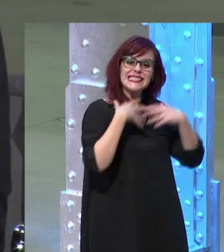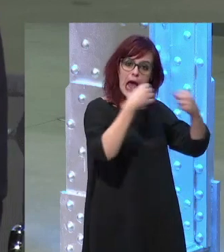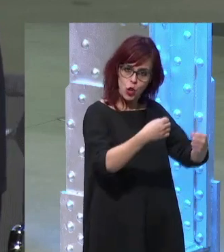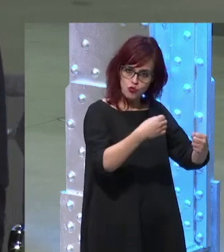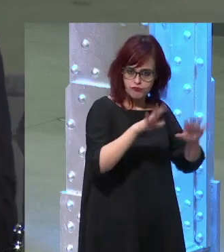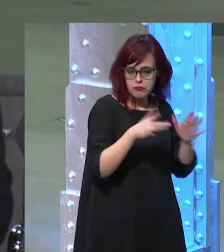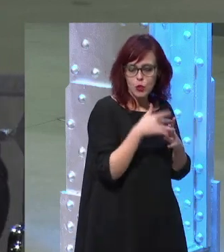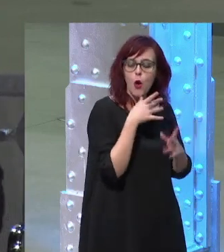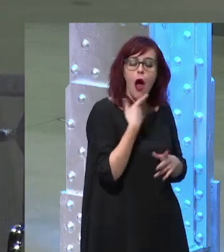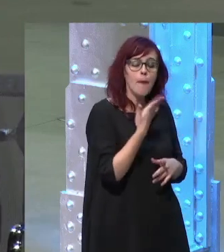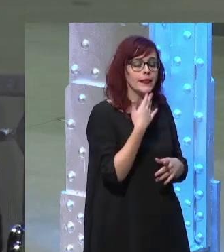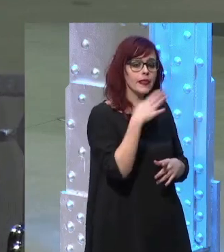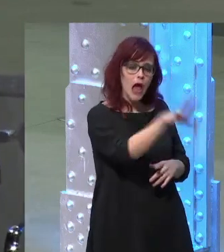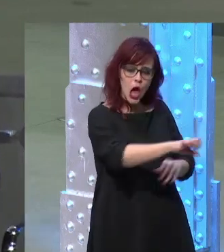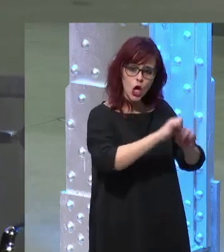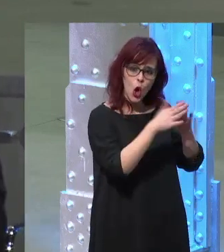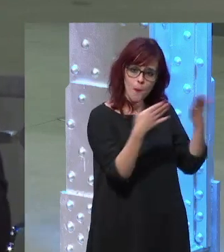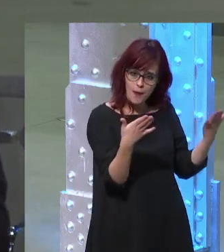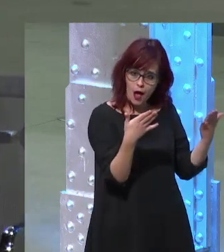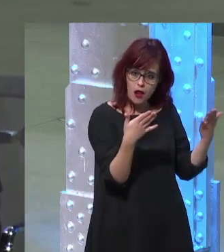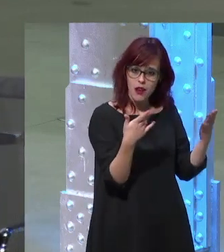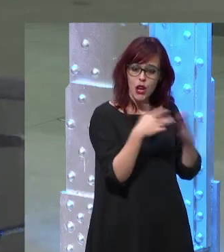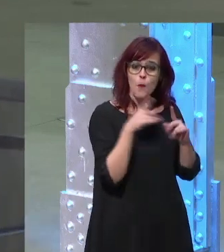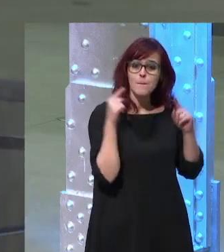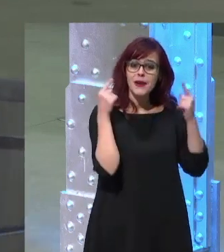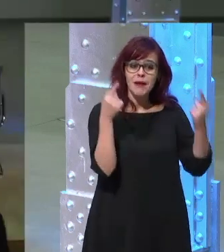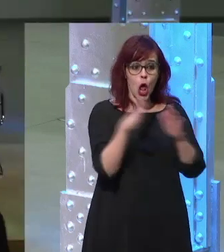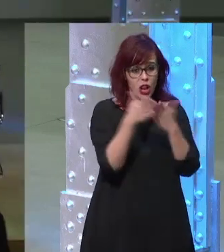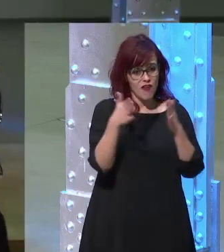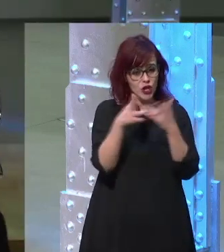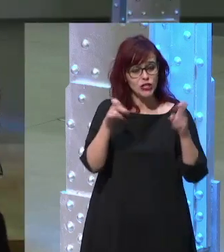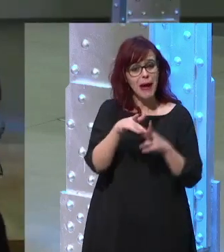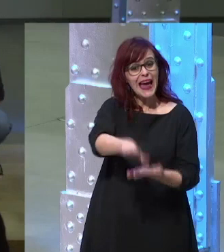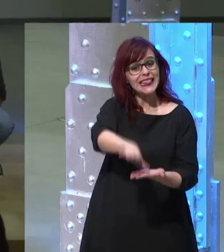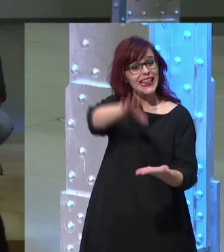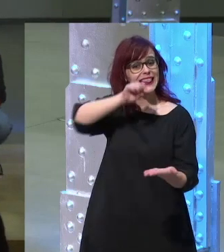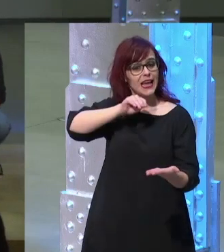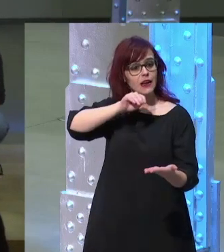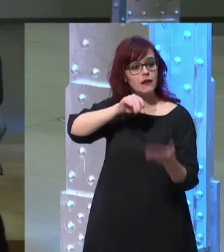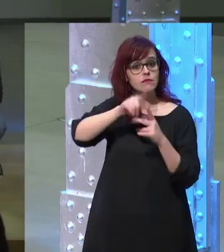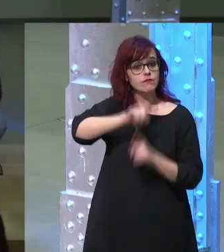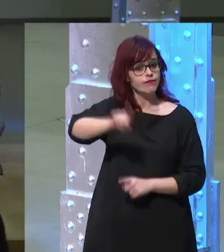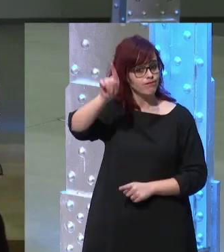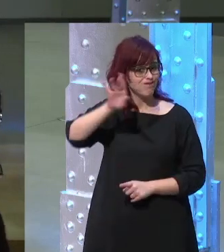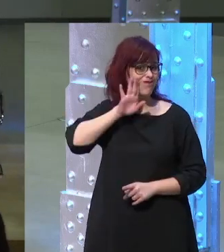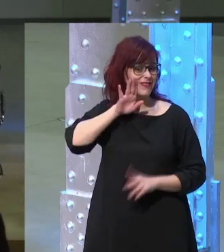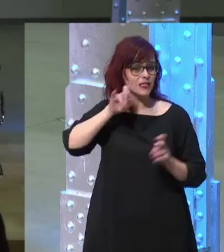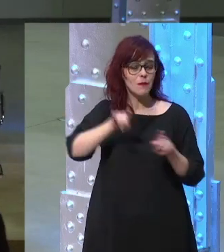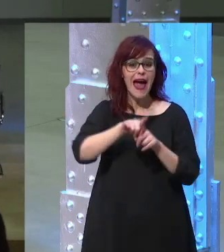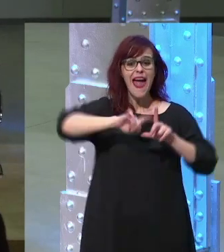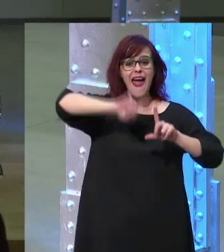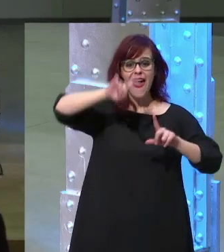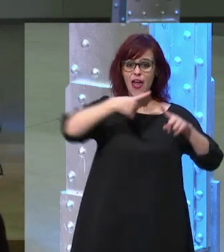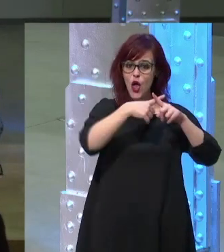comprarlo, pues el objetivo fundamental de la primera parte del libro es entender eso de ahí. Esas son